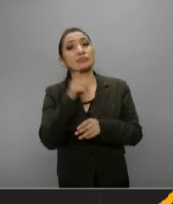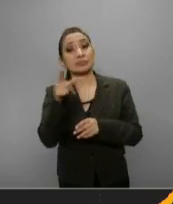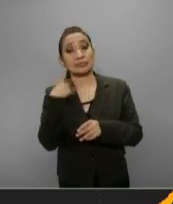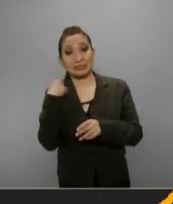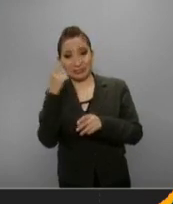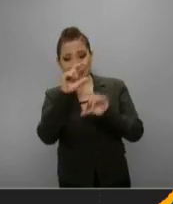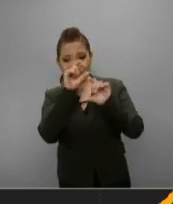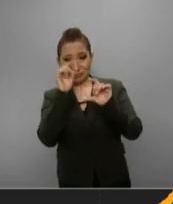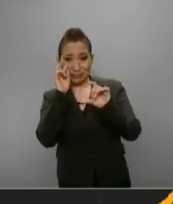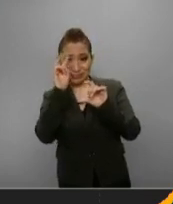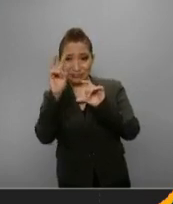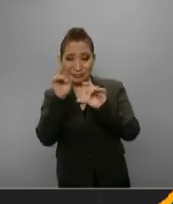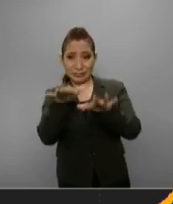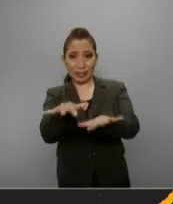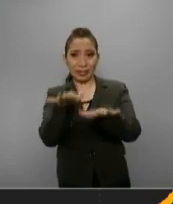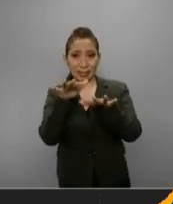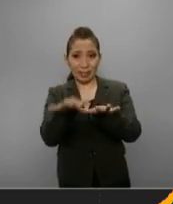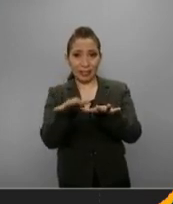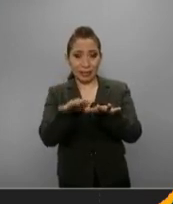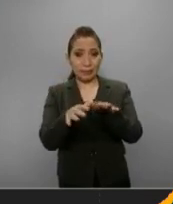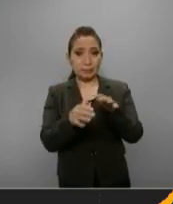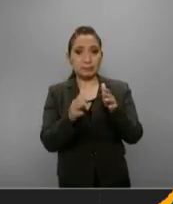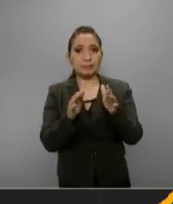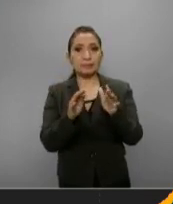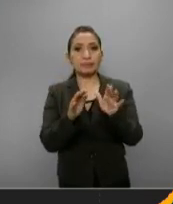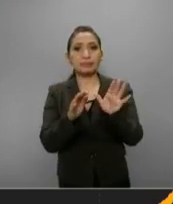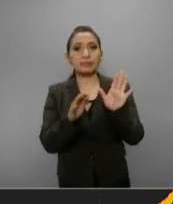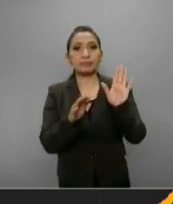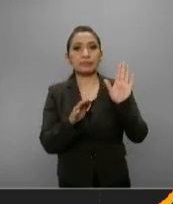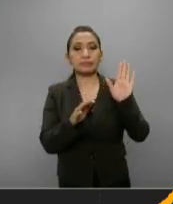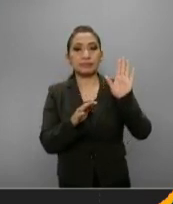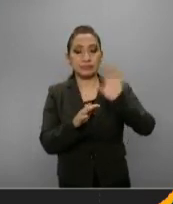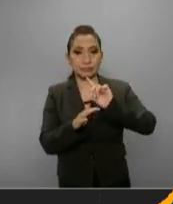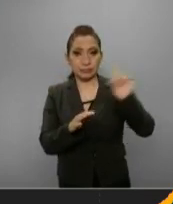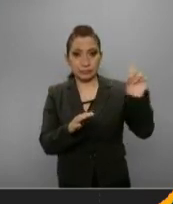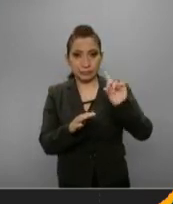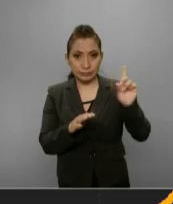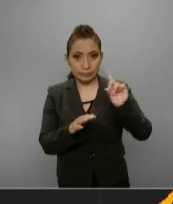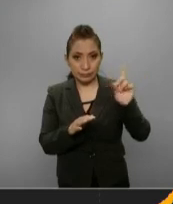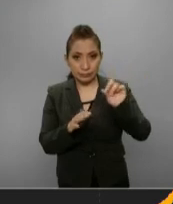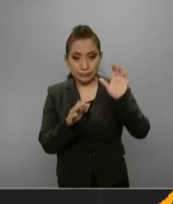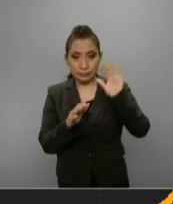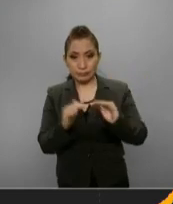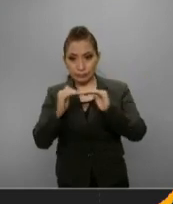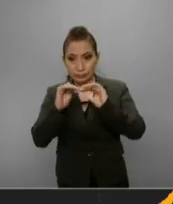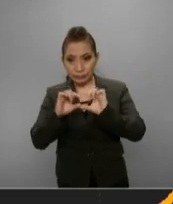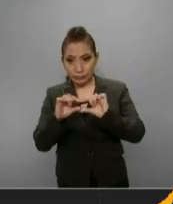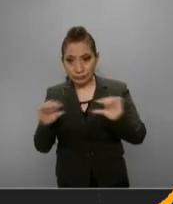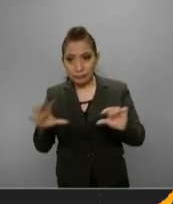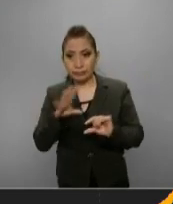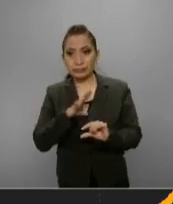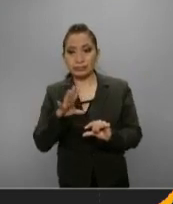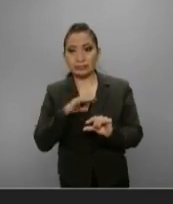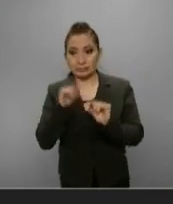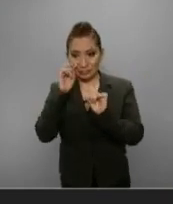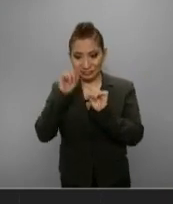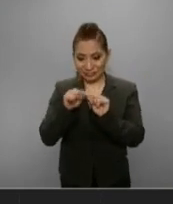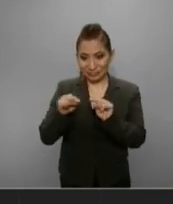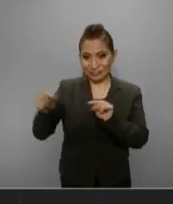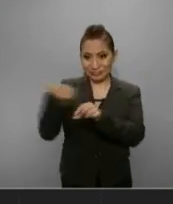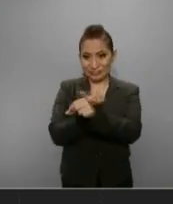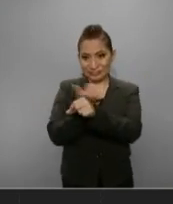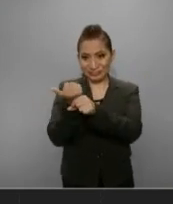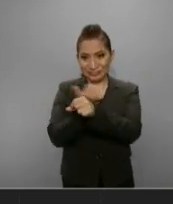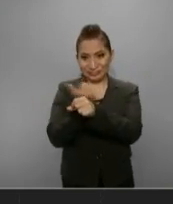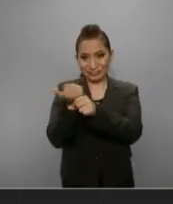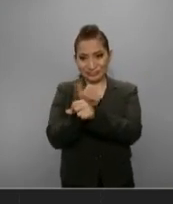ese gráfico da mucha luz, el que está en la parte derecha inferior, ahí ese gráfico vale